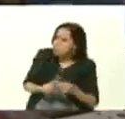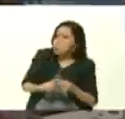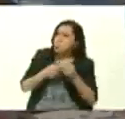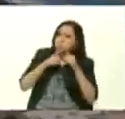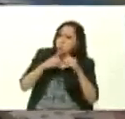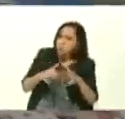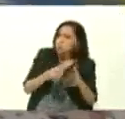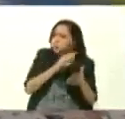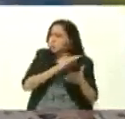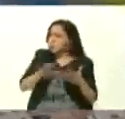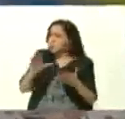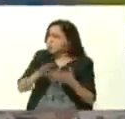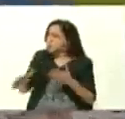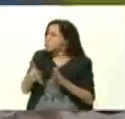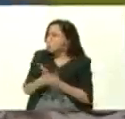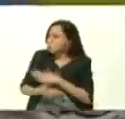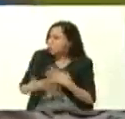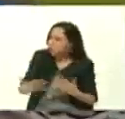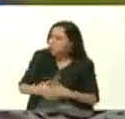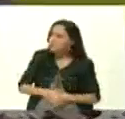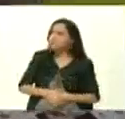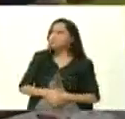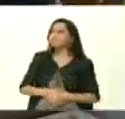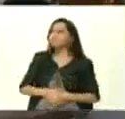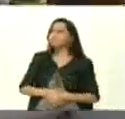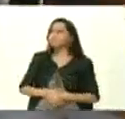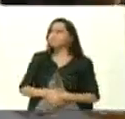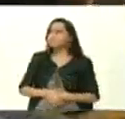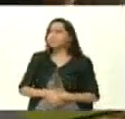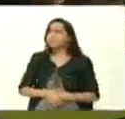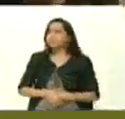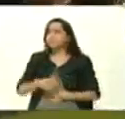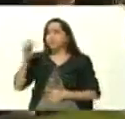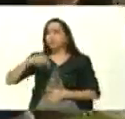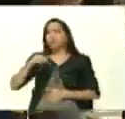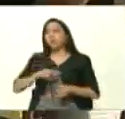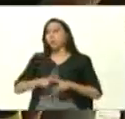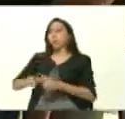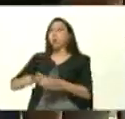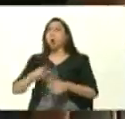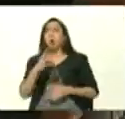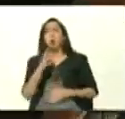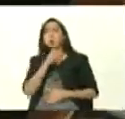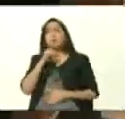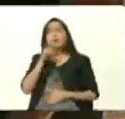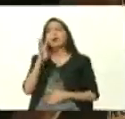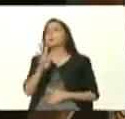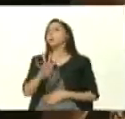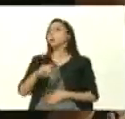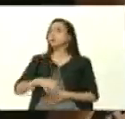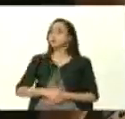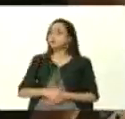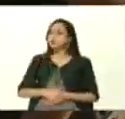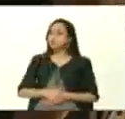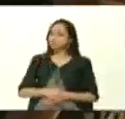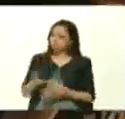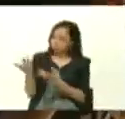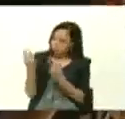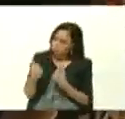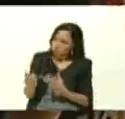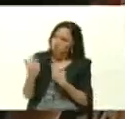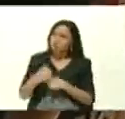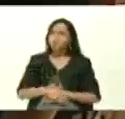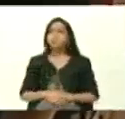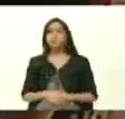distribución acá en Mirabal 4, en este sector 4 de Mirabal, de Catialamar. Cuéntanos, Delis.